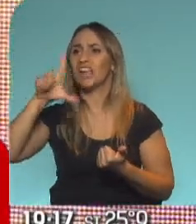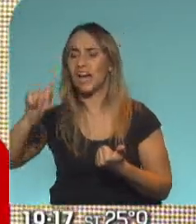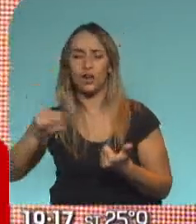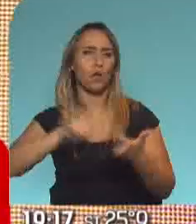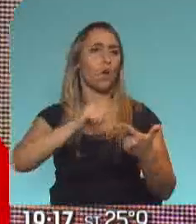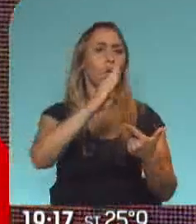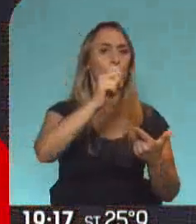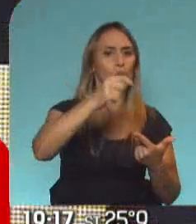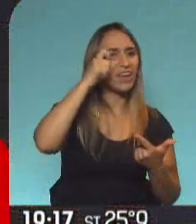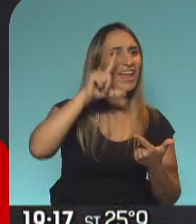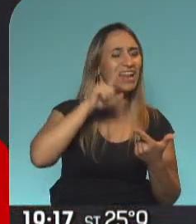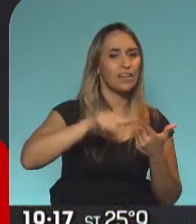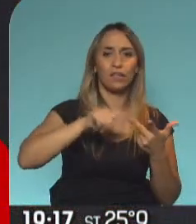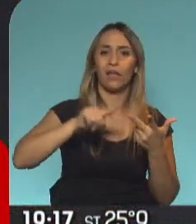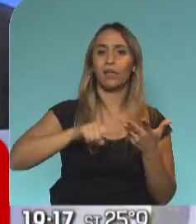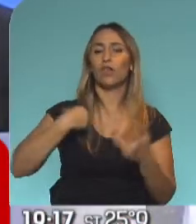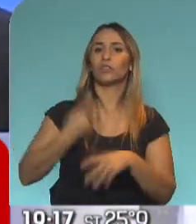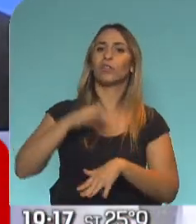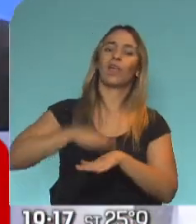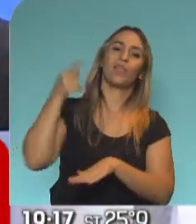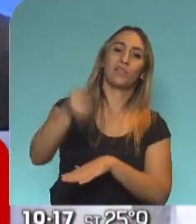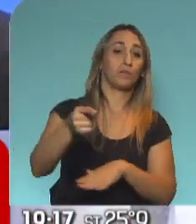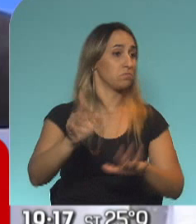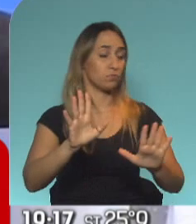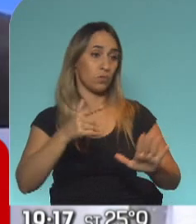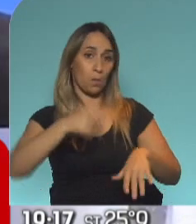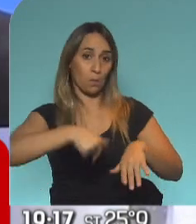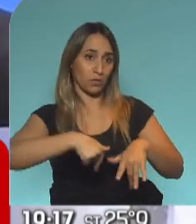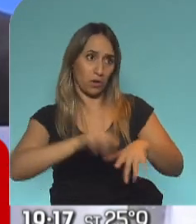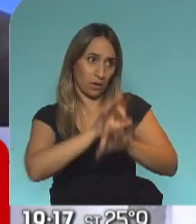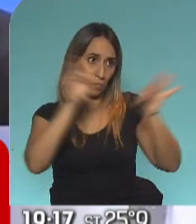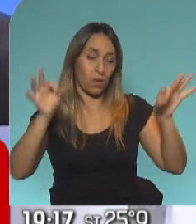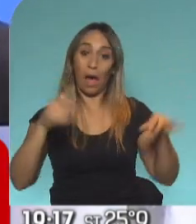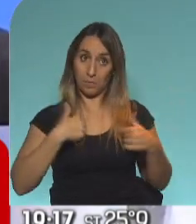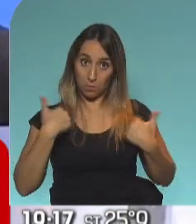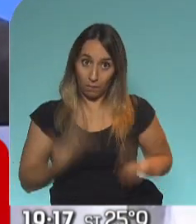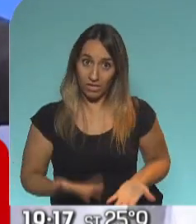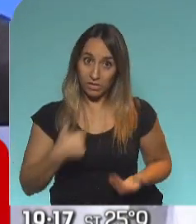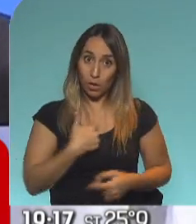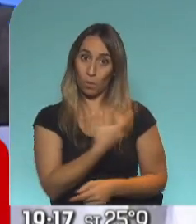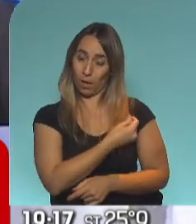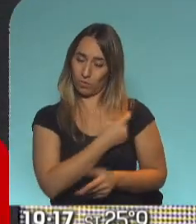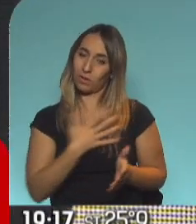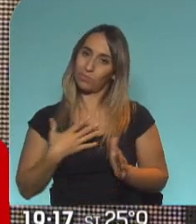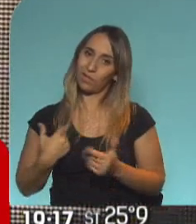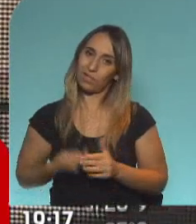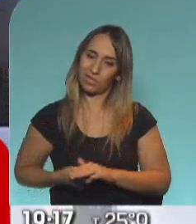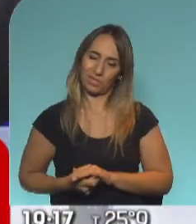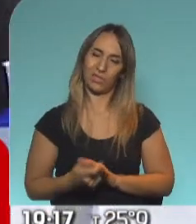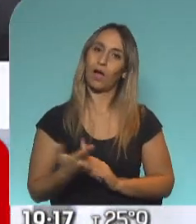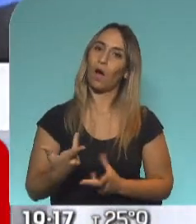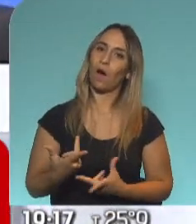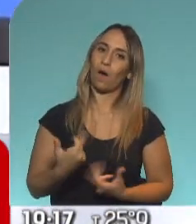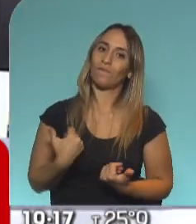quien fuera, se juzguen. Por el momento ninguno. Me ofrecieron incluso la vacuna bajo la mesa y